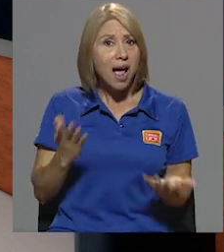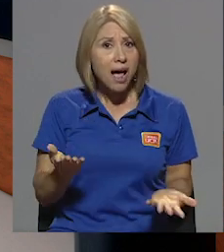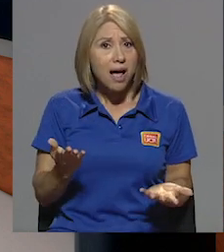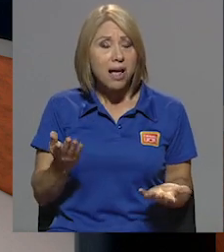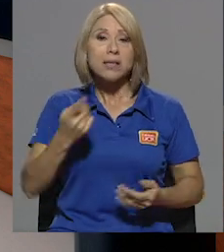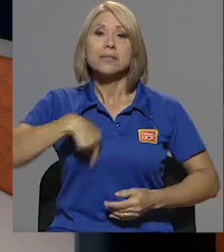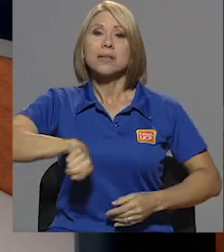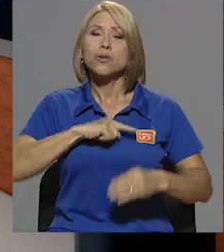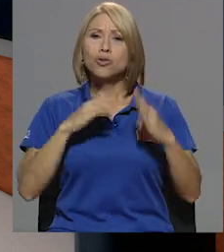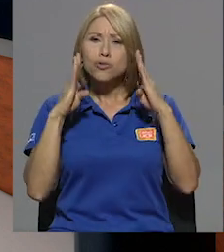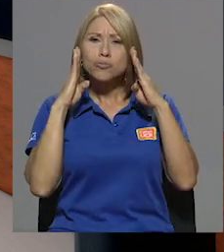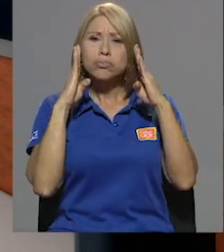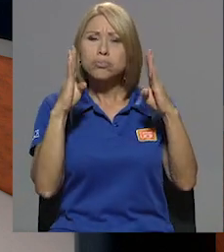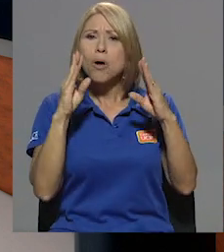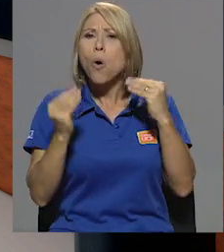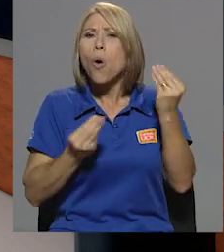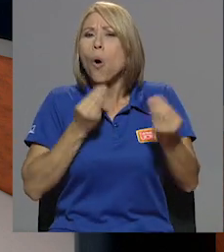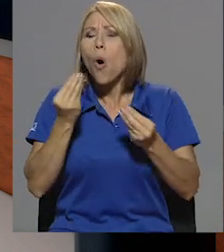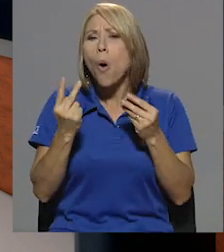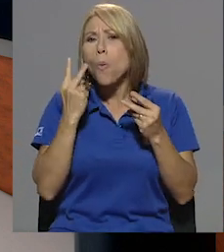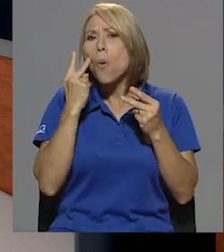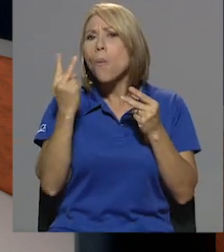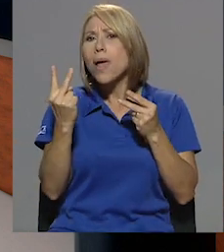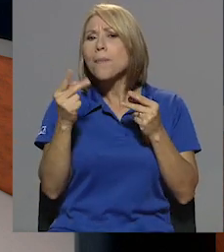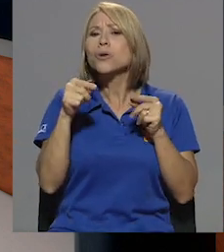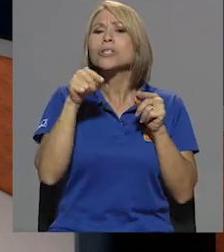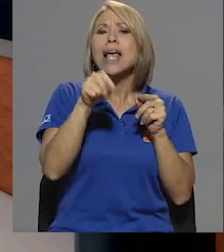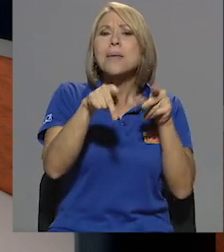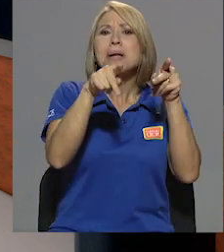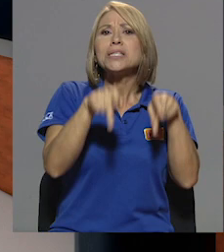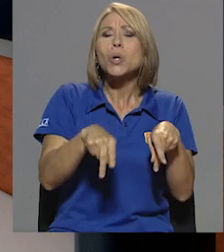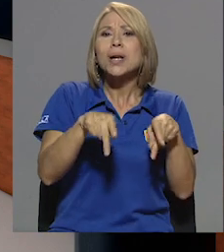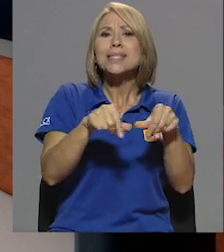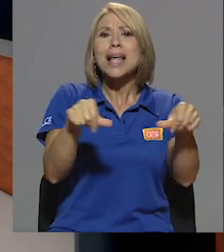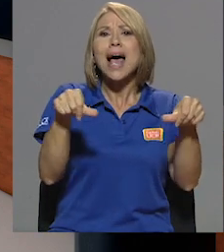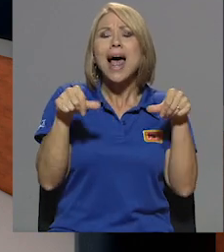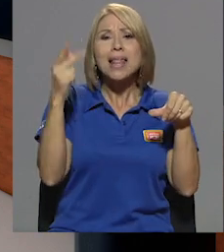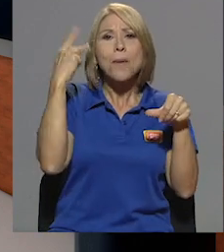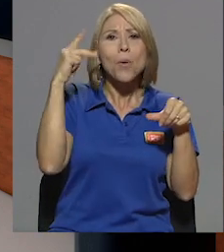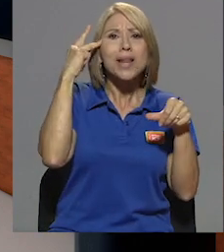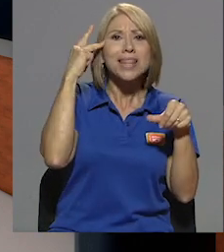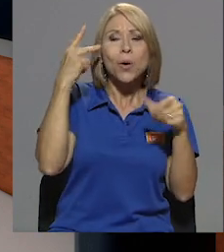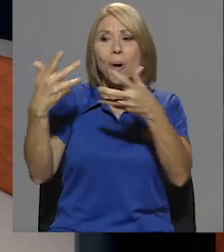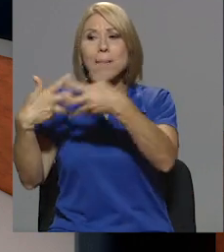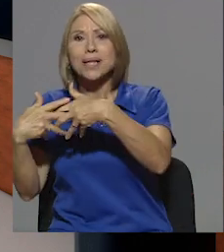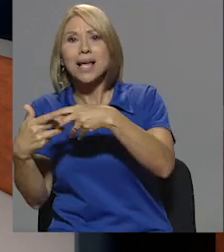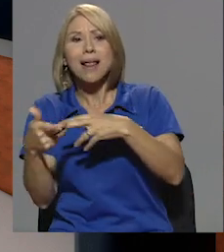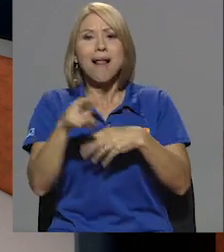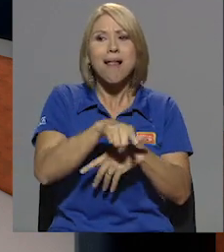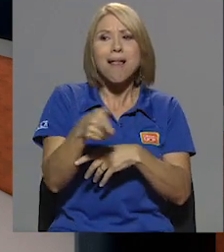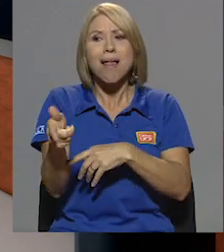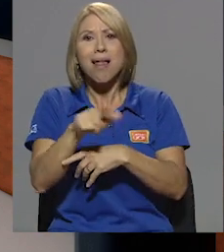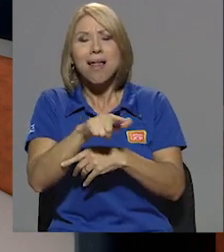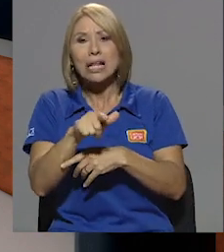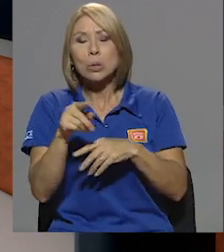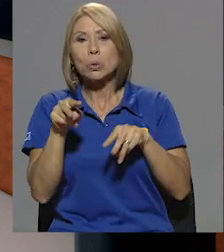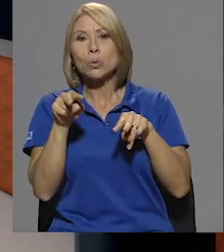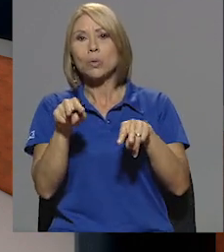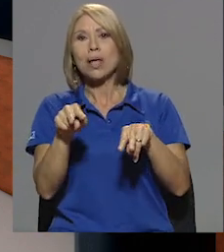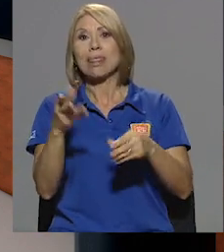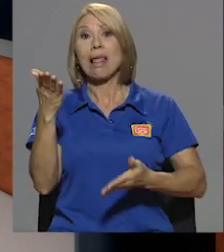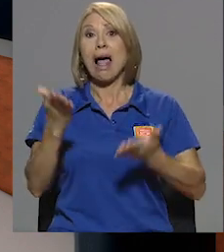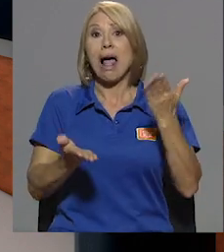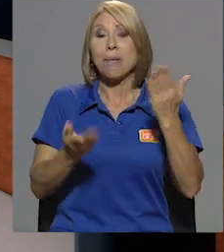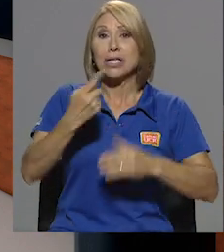si prestamos atención a cómo se mueven las fichas de este ajedrez político empresarial a lo mejor y nos